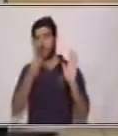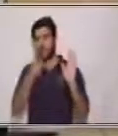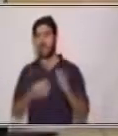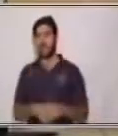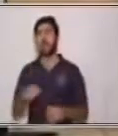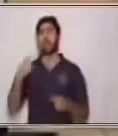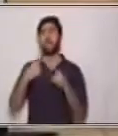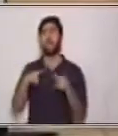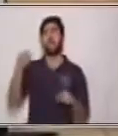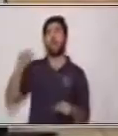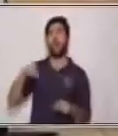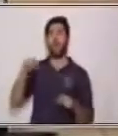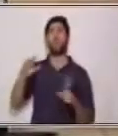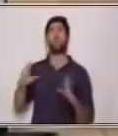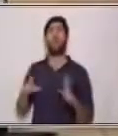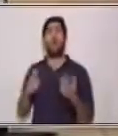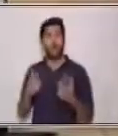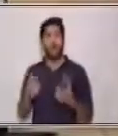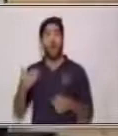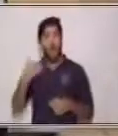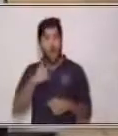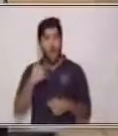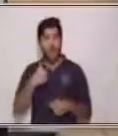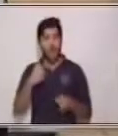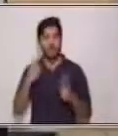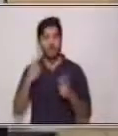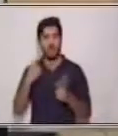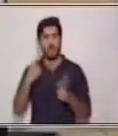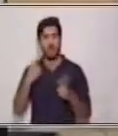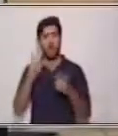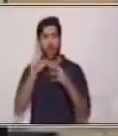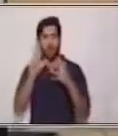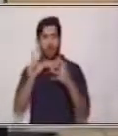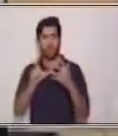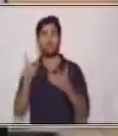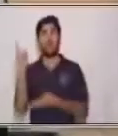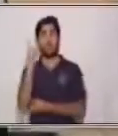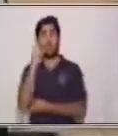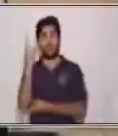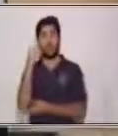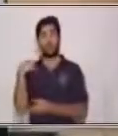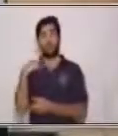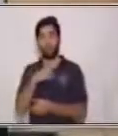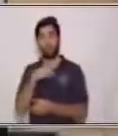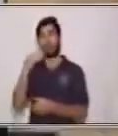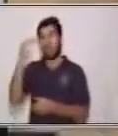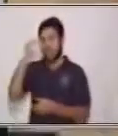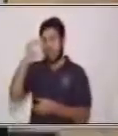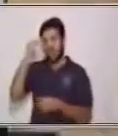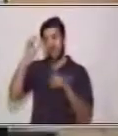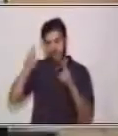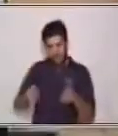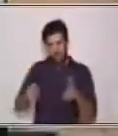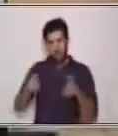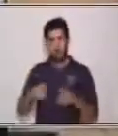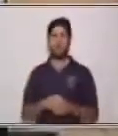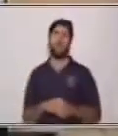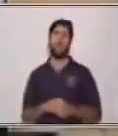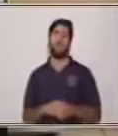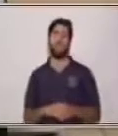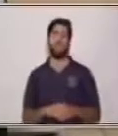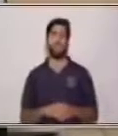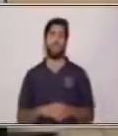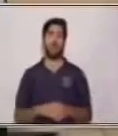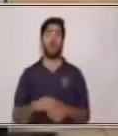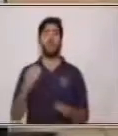cada una de ellas, porque hay aspectos importantes que hay que tomar en cuenta. Primero, todas estas, en